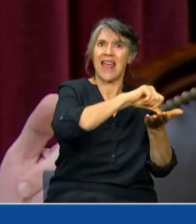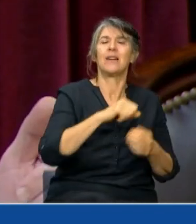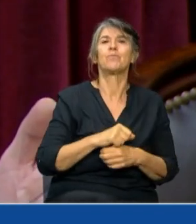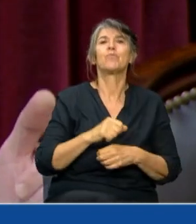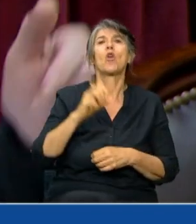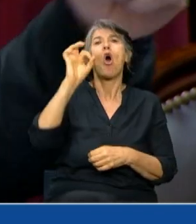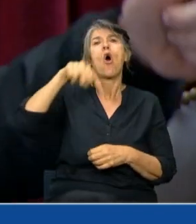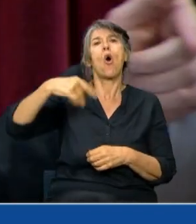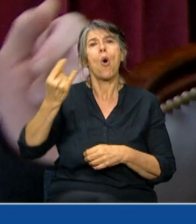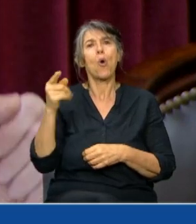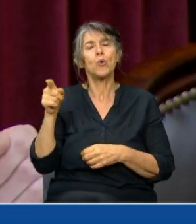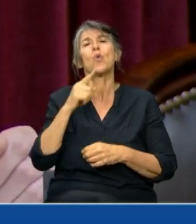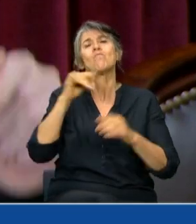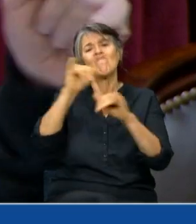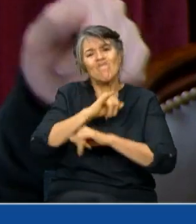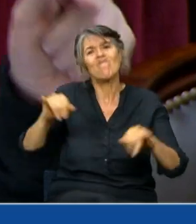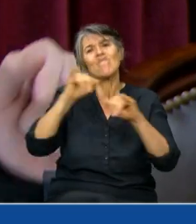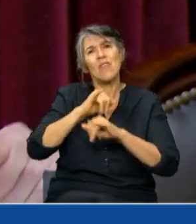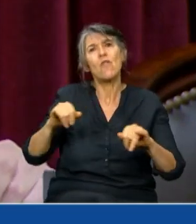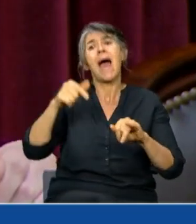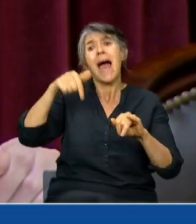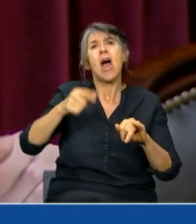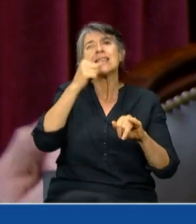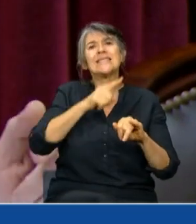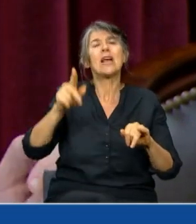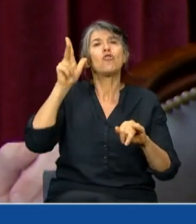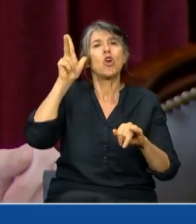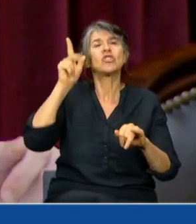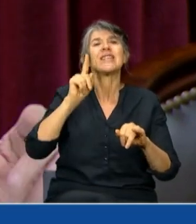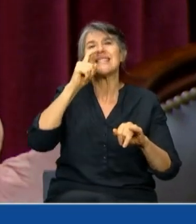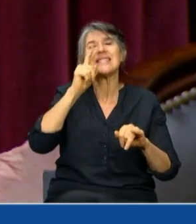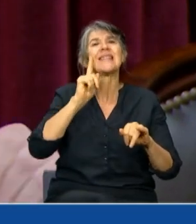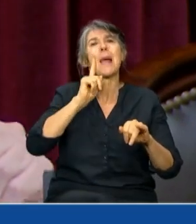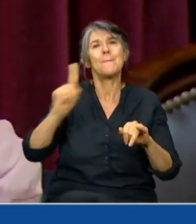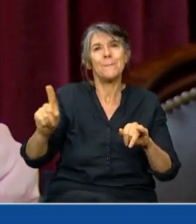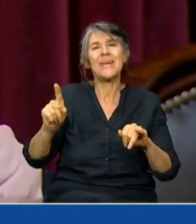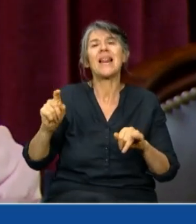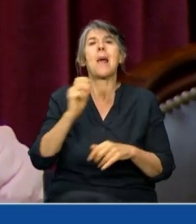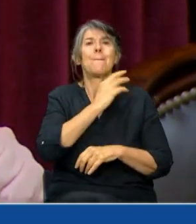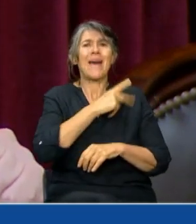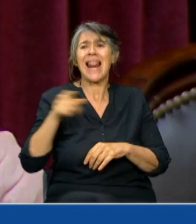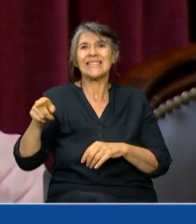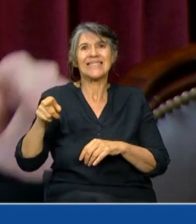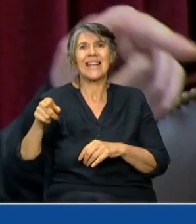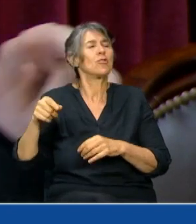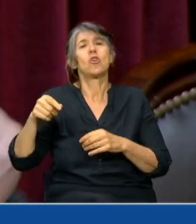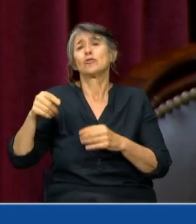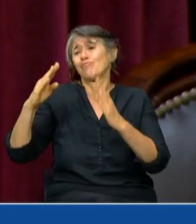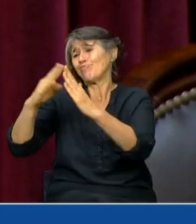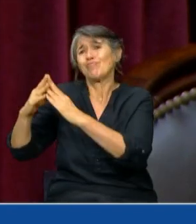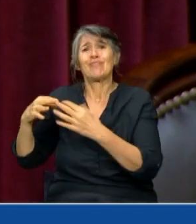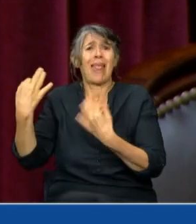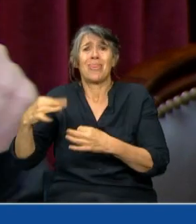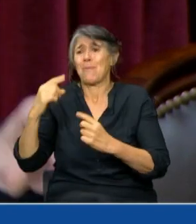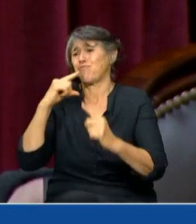ONU ha informado que ahora hay 187.000 palestinos que abandonaron sus casas, ¿no?, por los